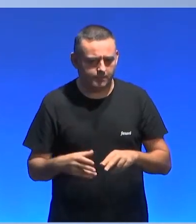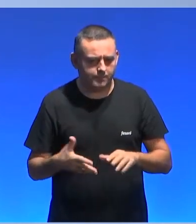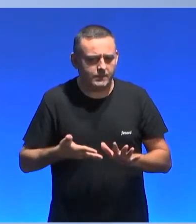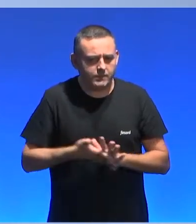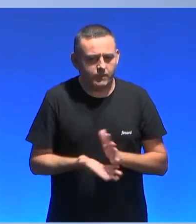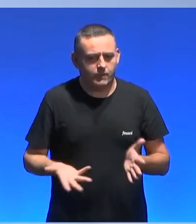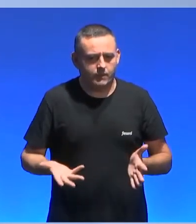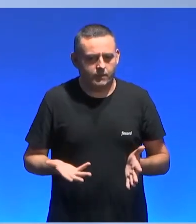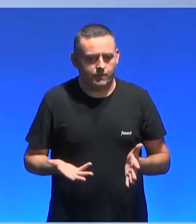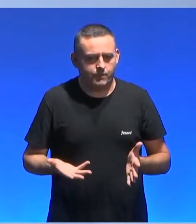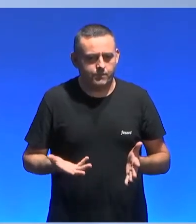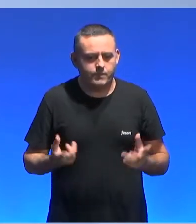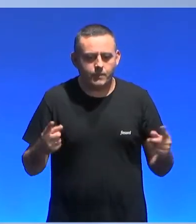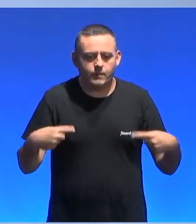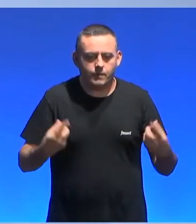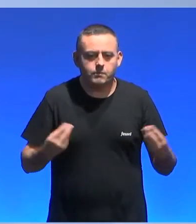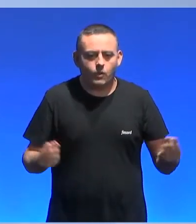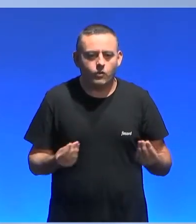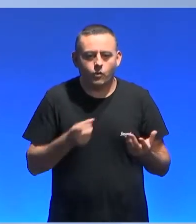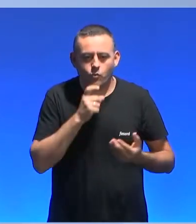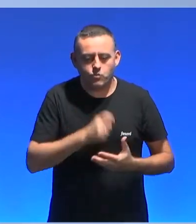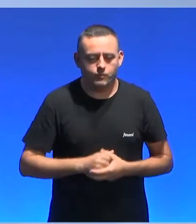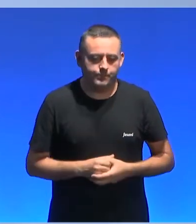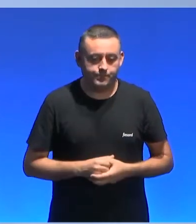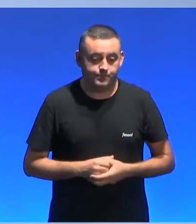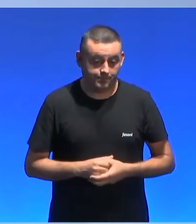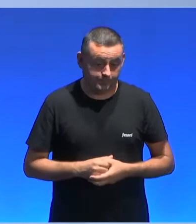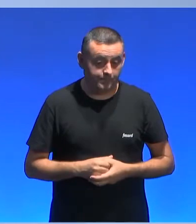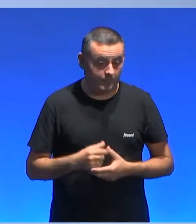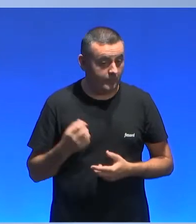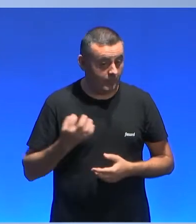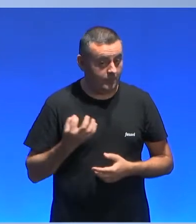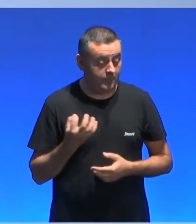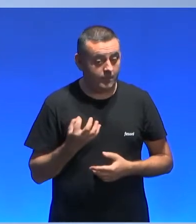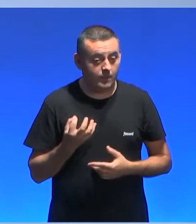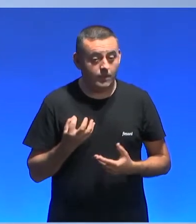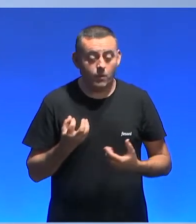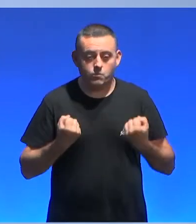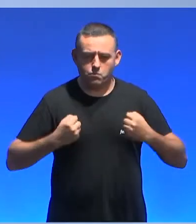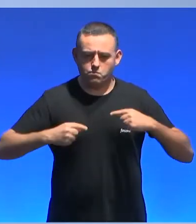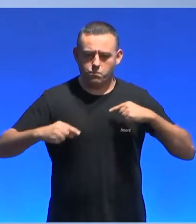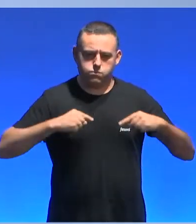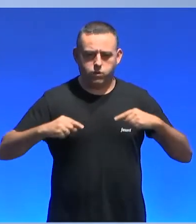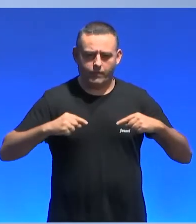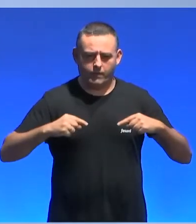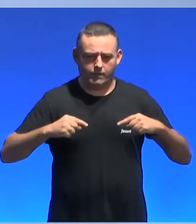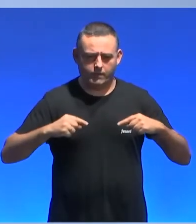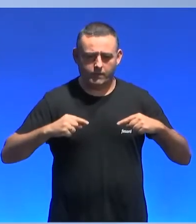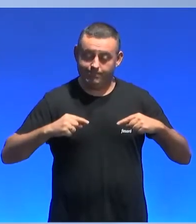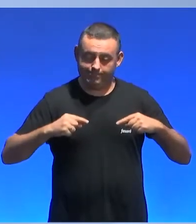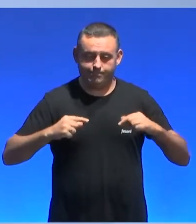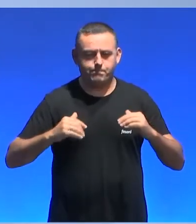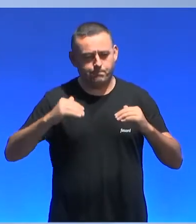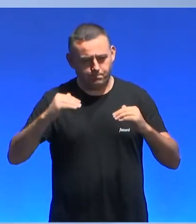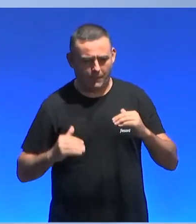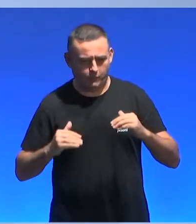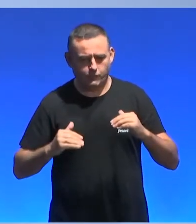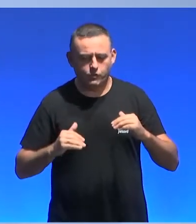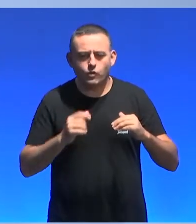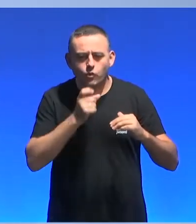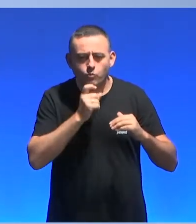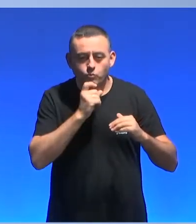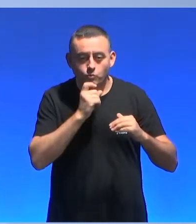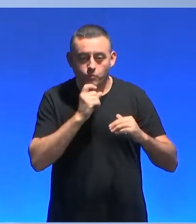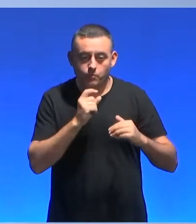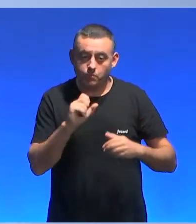tema, reduciendo el poder de los mayores. Bueno, una manera para reducir nuestro poder es escuchar a los niños.